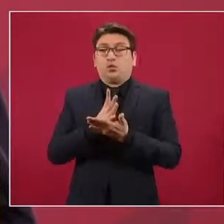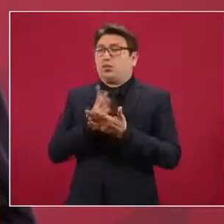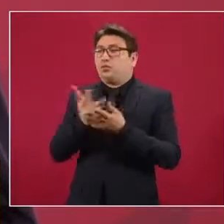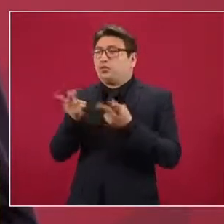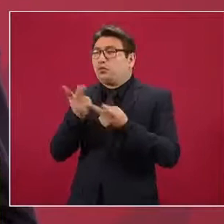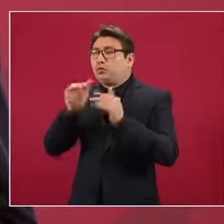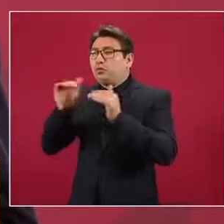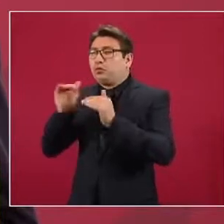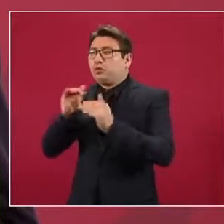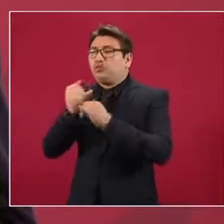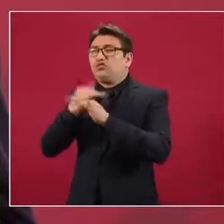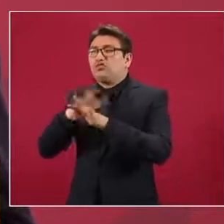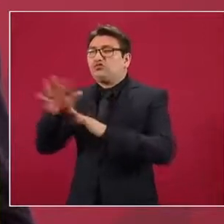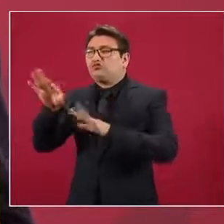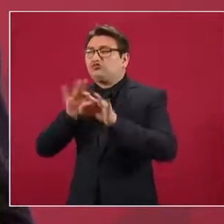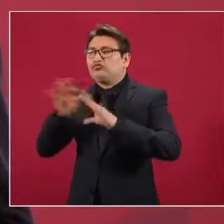codificarlos,